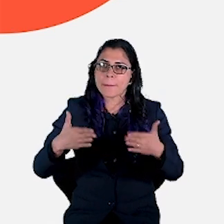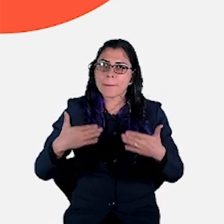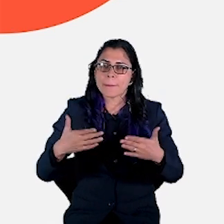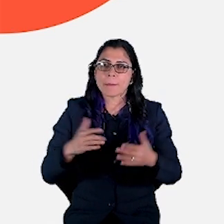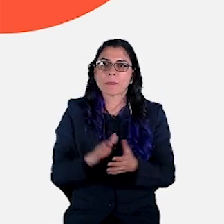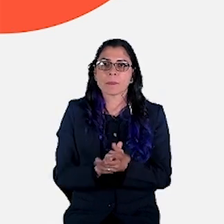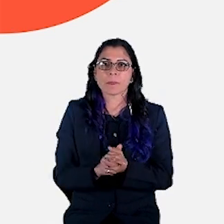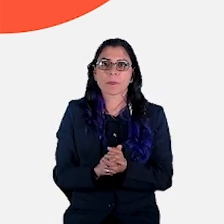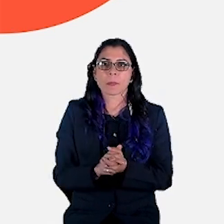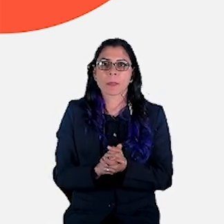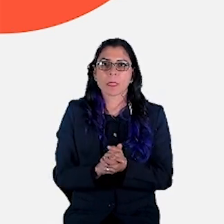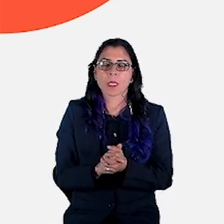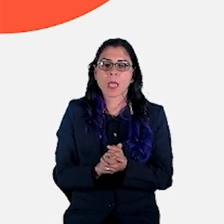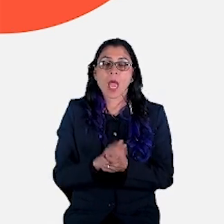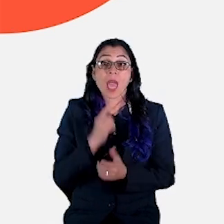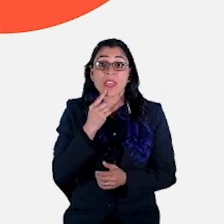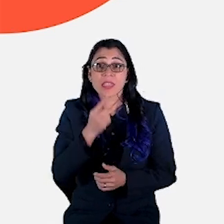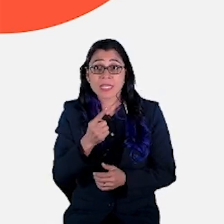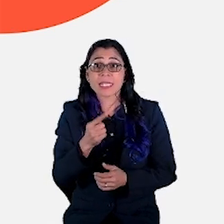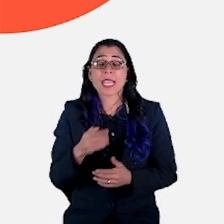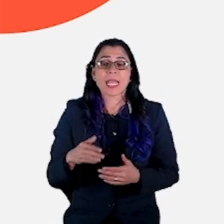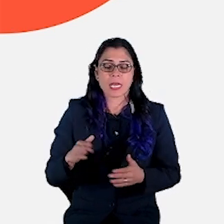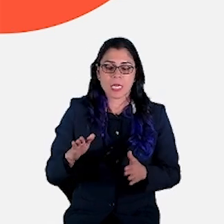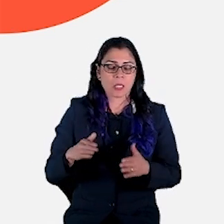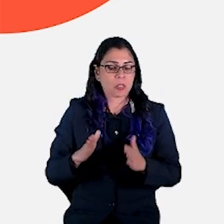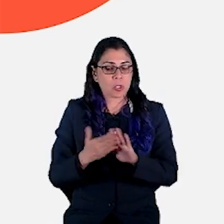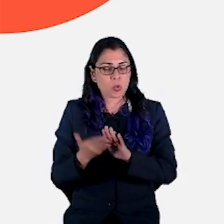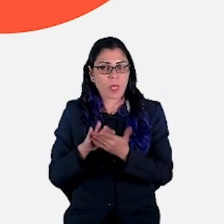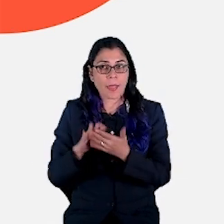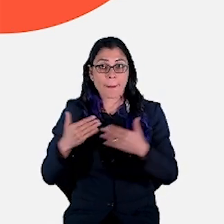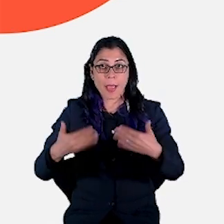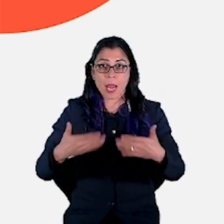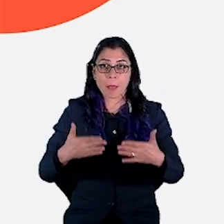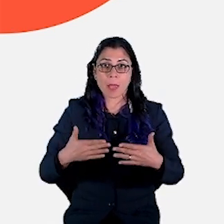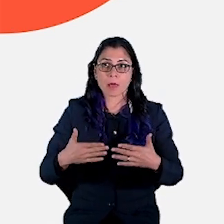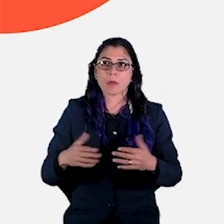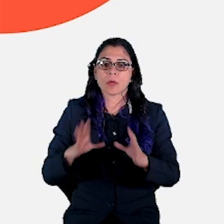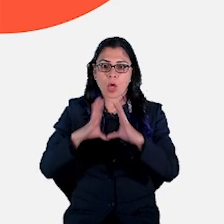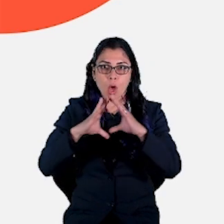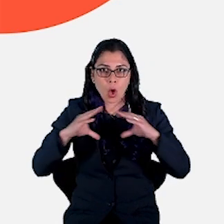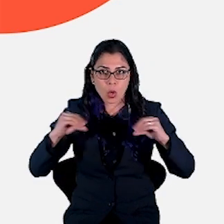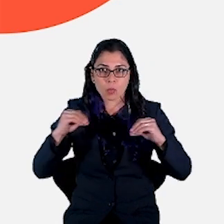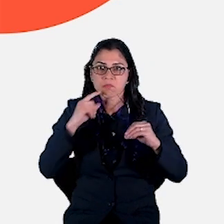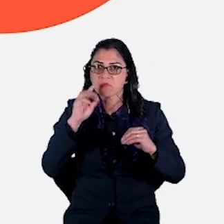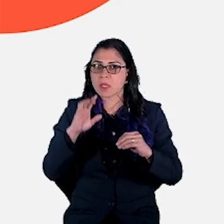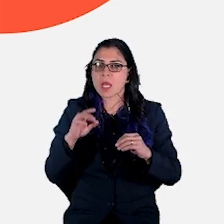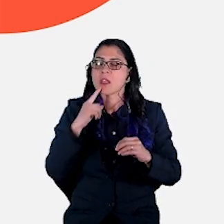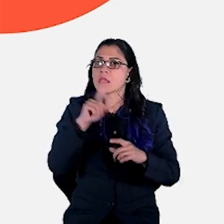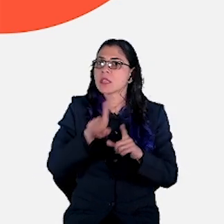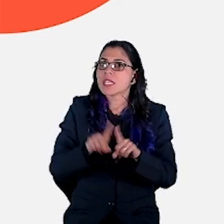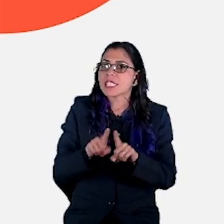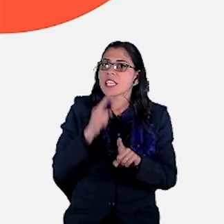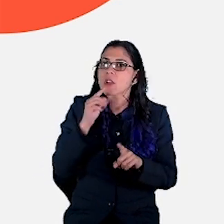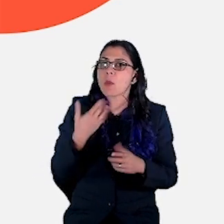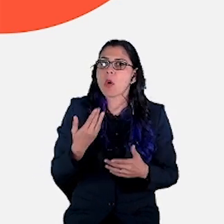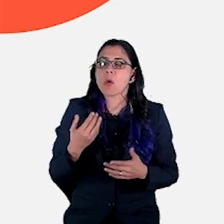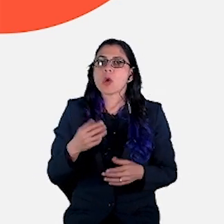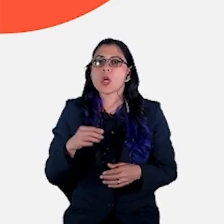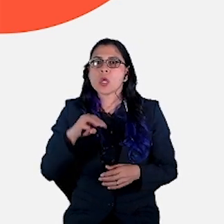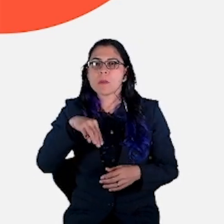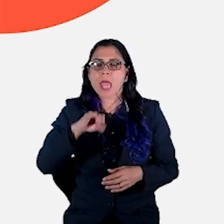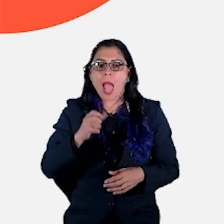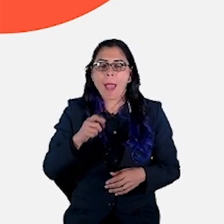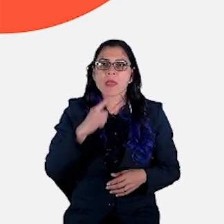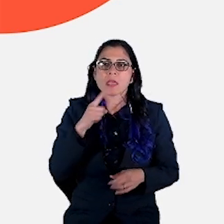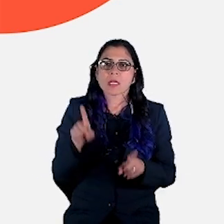eh algunos dicen que la ciudad de Panamá su Skyline se compara con Hong Kong Miami Nueva York nosotros preferimos decir que est es la ciudad de los